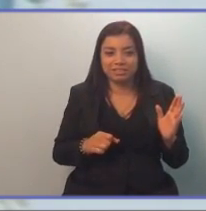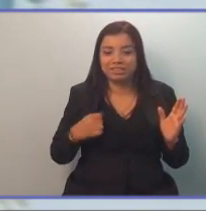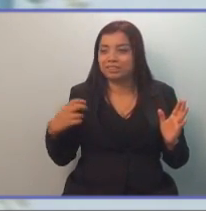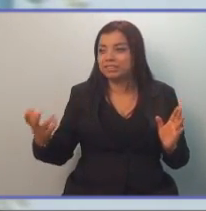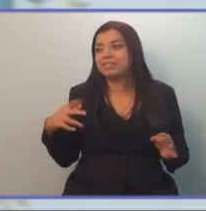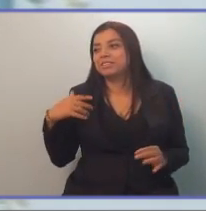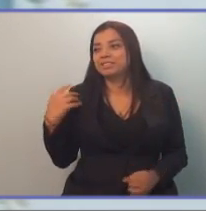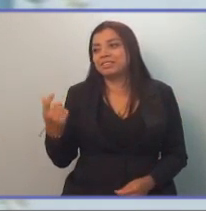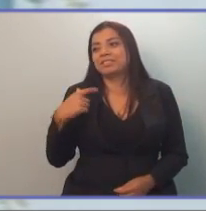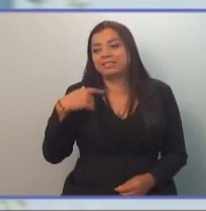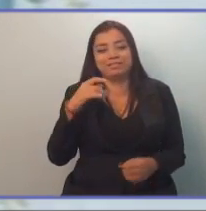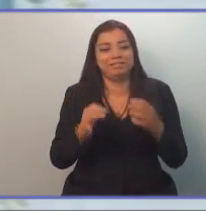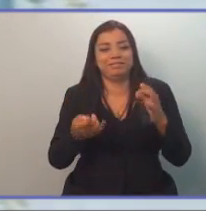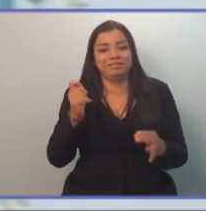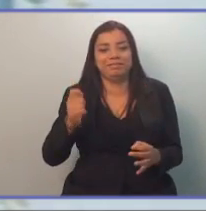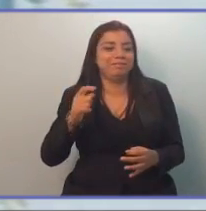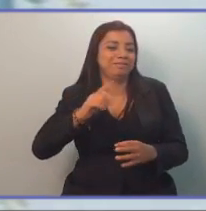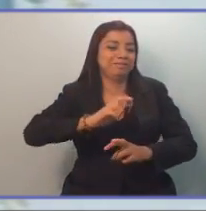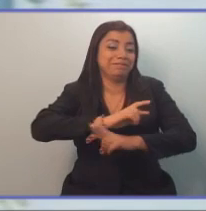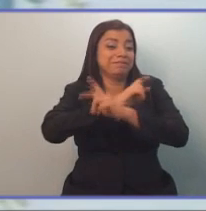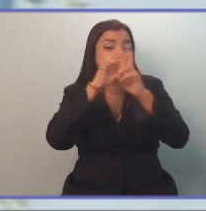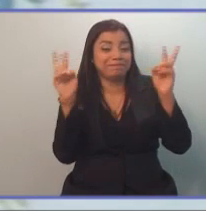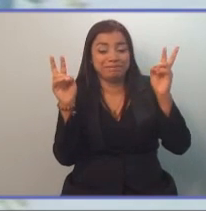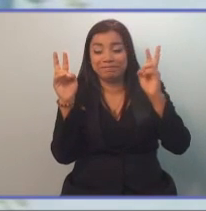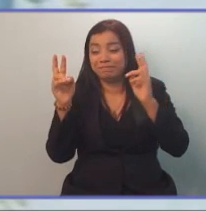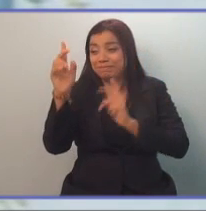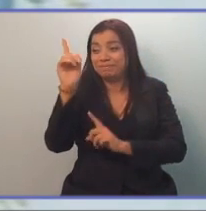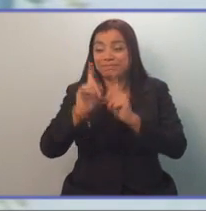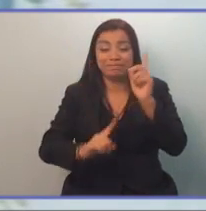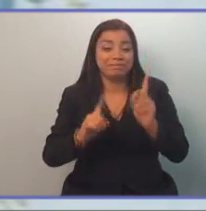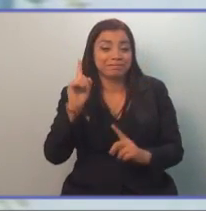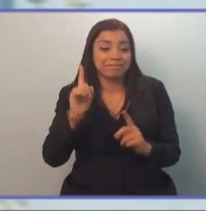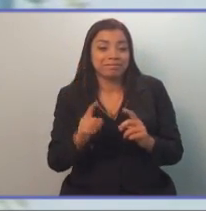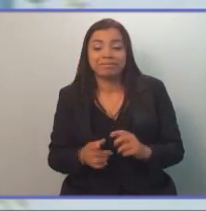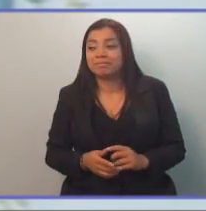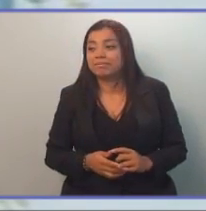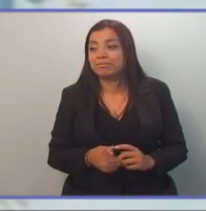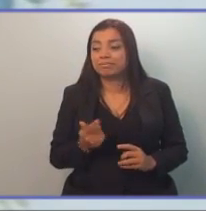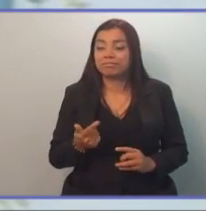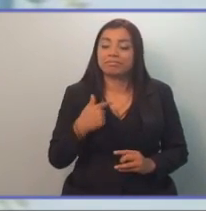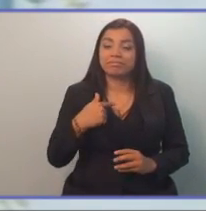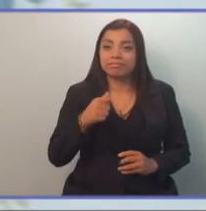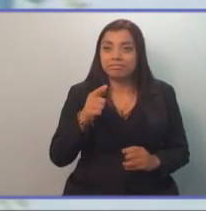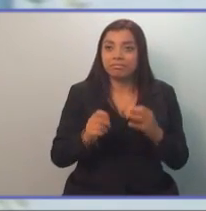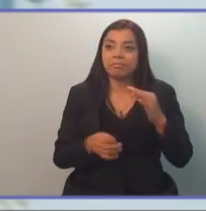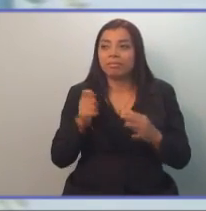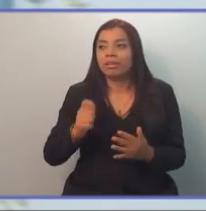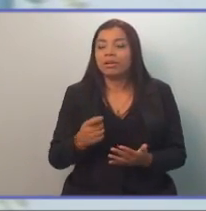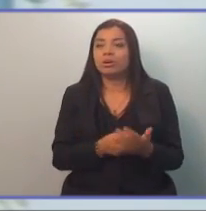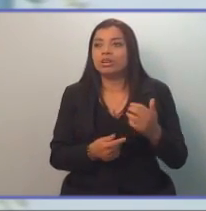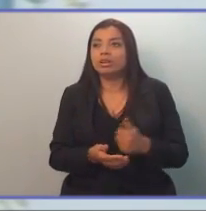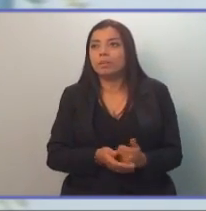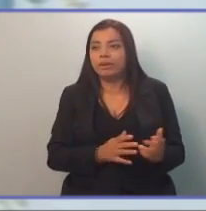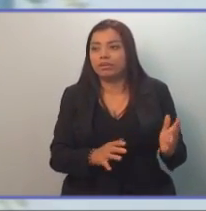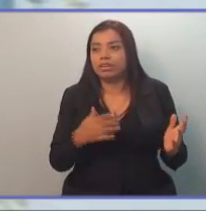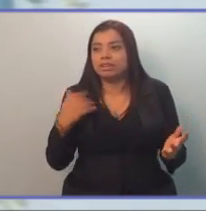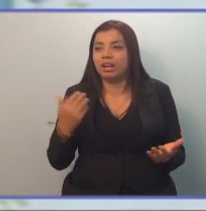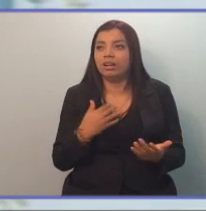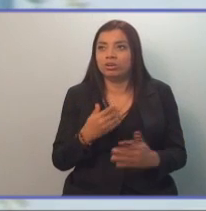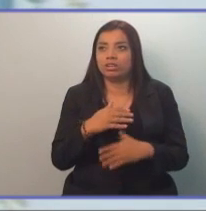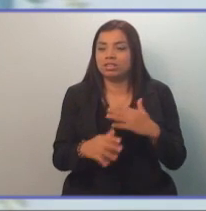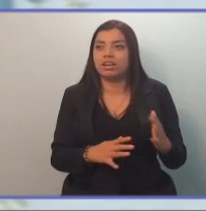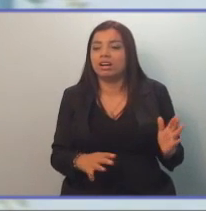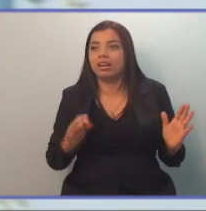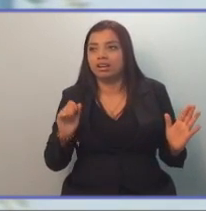desde que yo era jueza de paz en el segundo de paz de Santa Ana, en los casos de los juicios ejecutivos había una norma en la ley